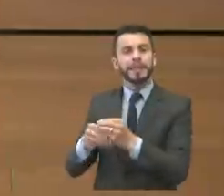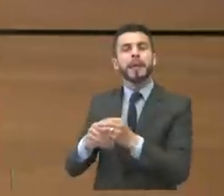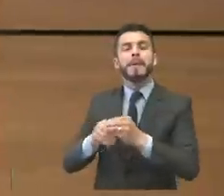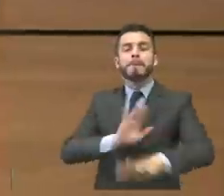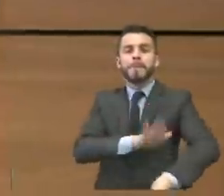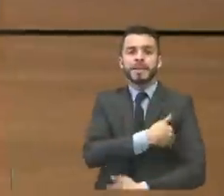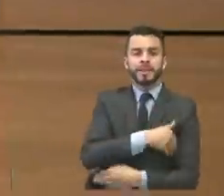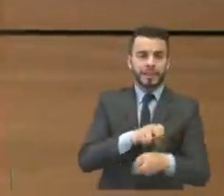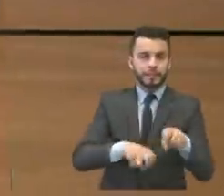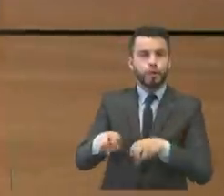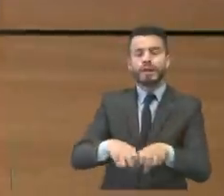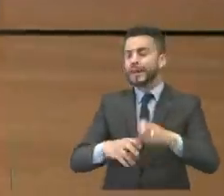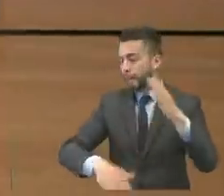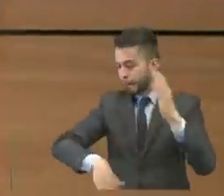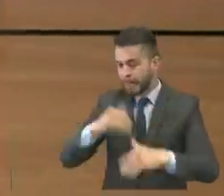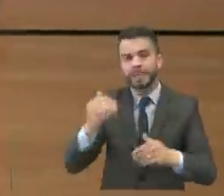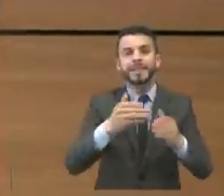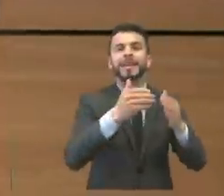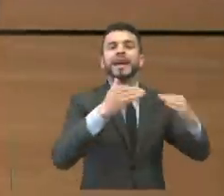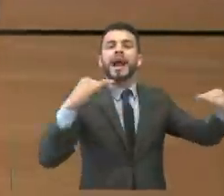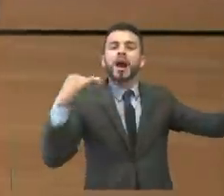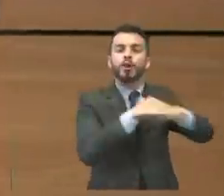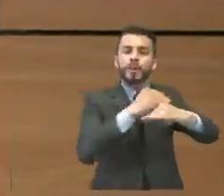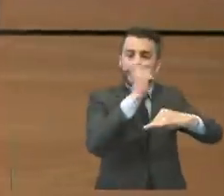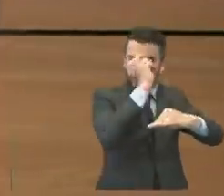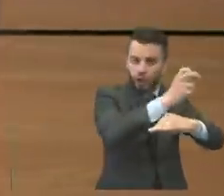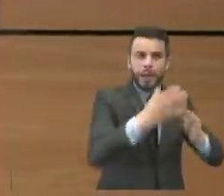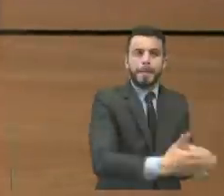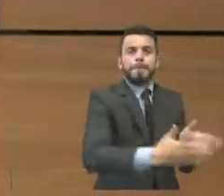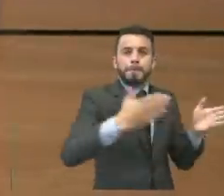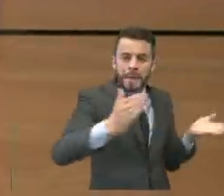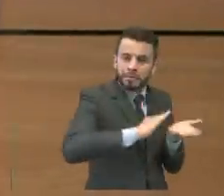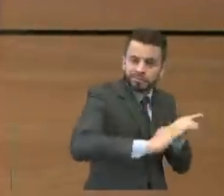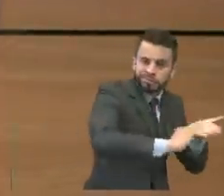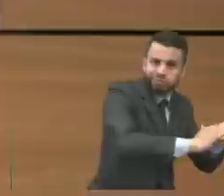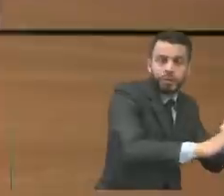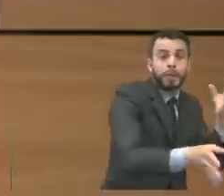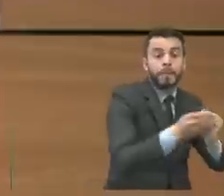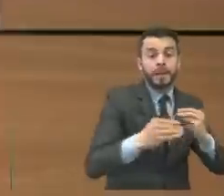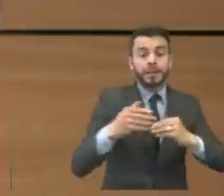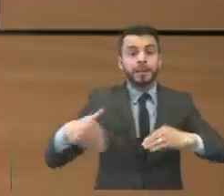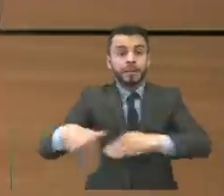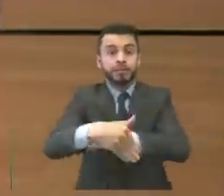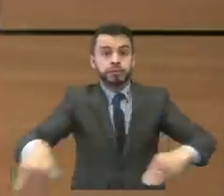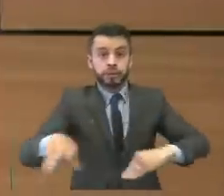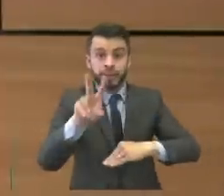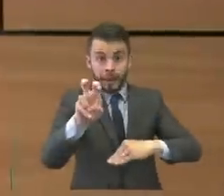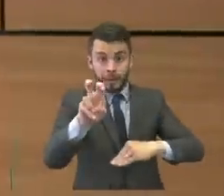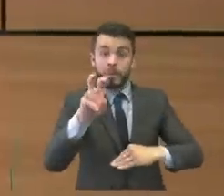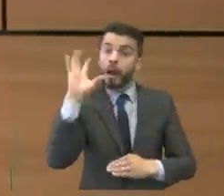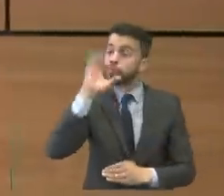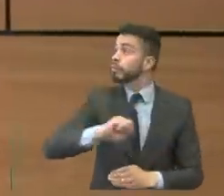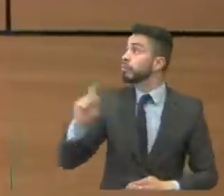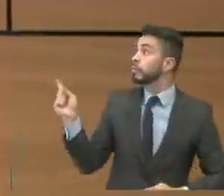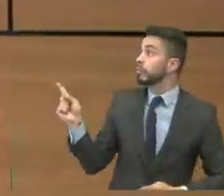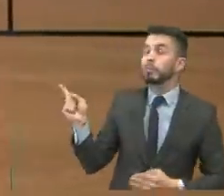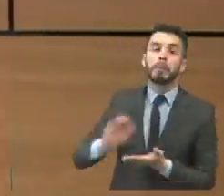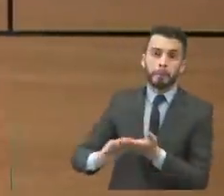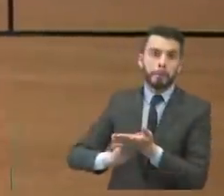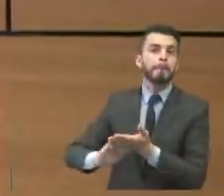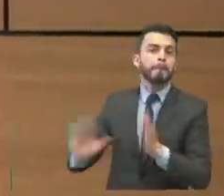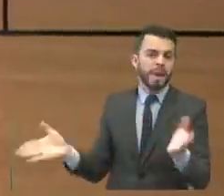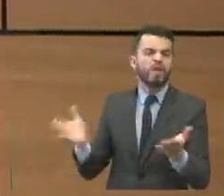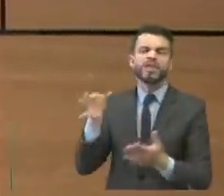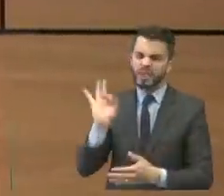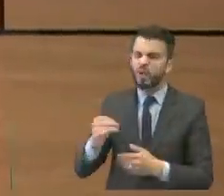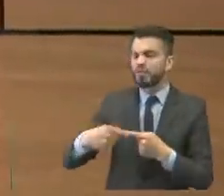y levantaremos la Autonorte y ampliaremos y llevaremos hasta el límite de Bogotá la séptima. O sea que esta parte va a mejorar, digamos, va a